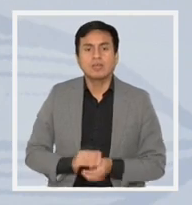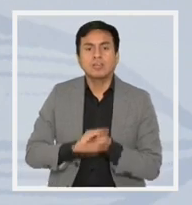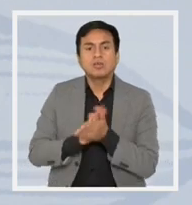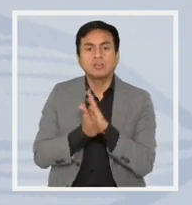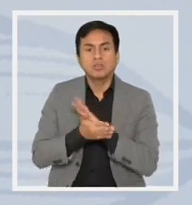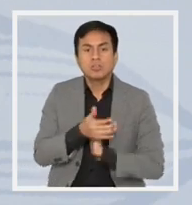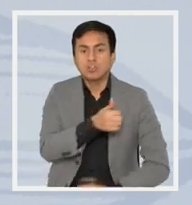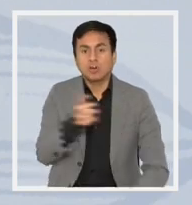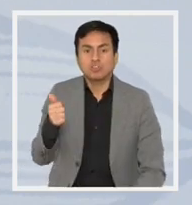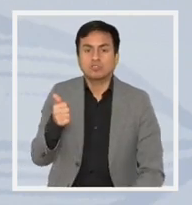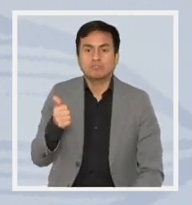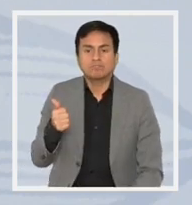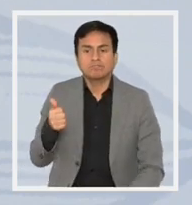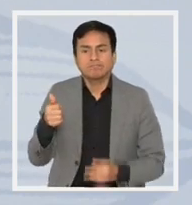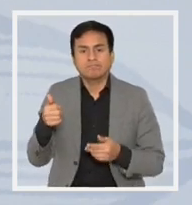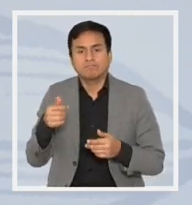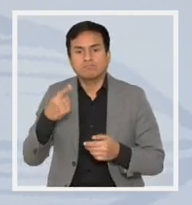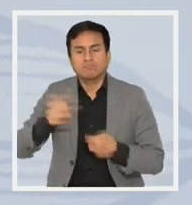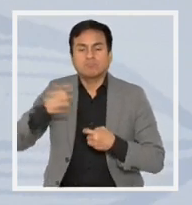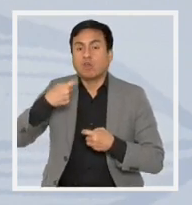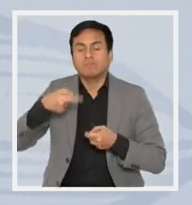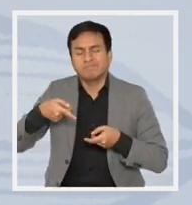Todos vamos a tener que ceder,